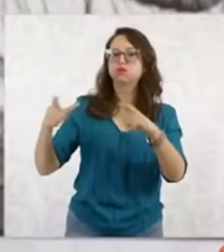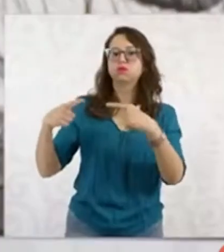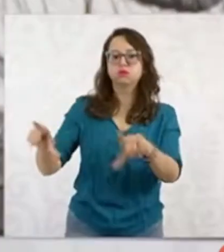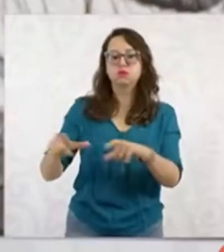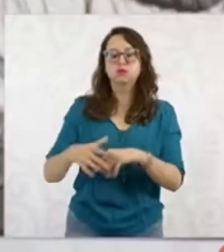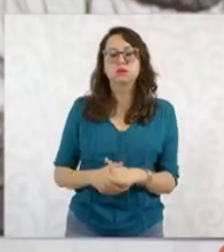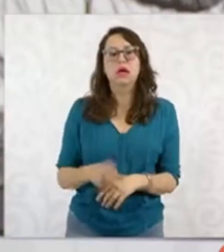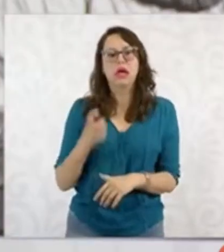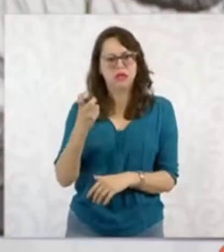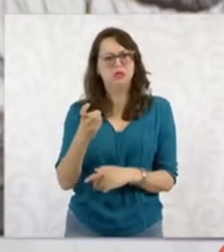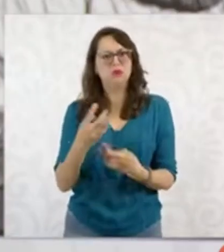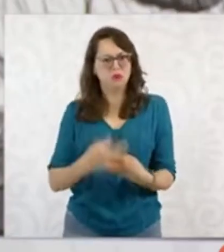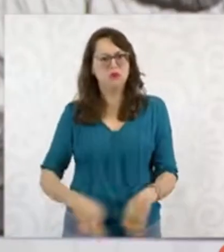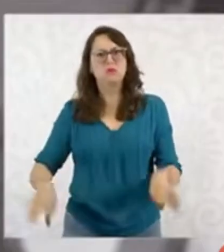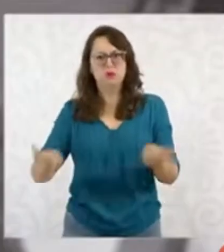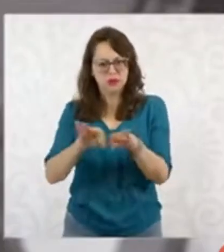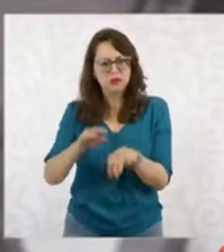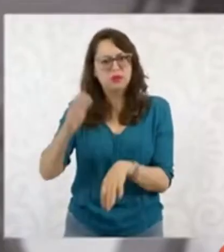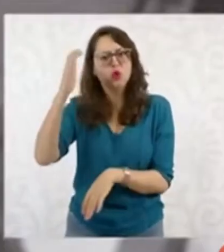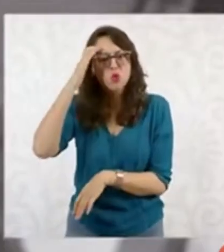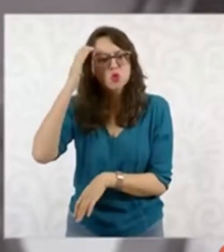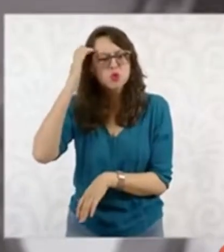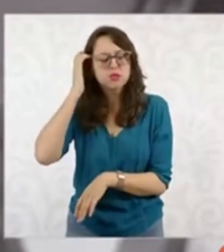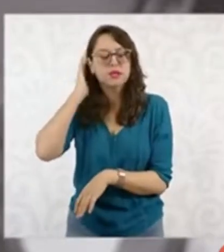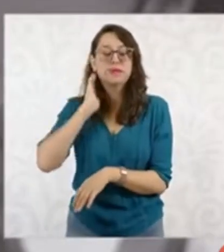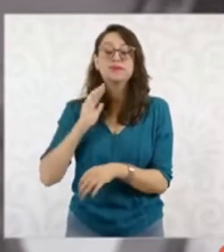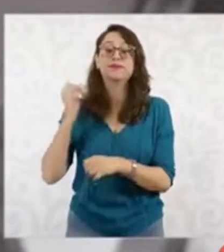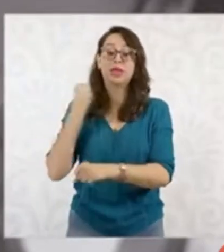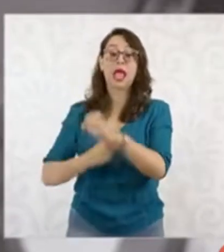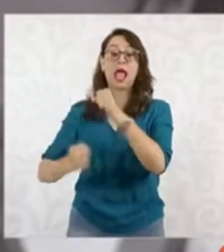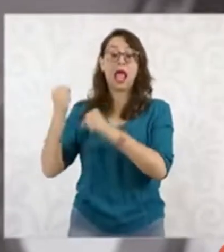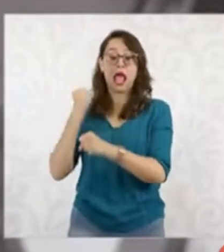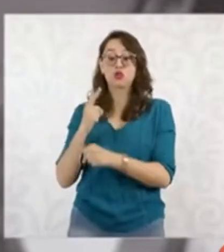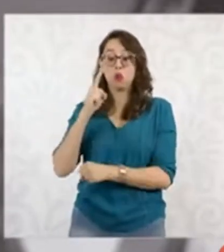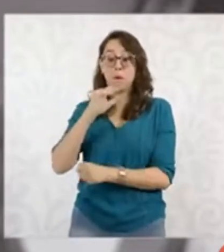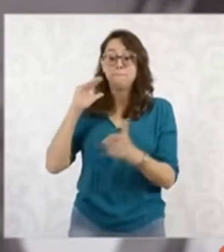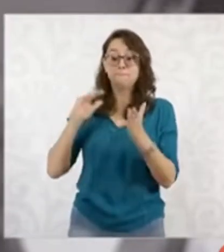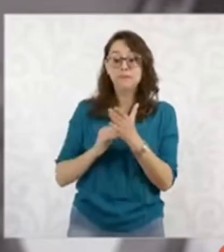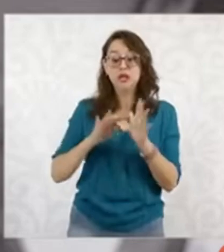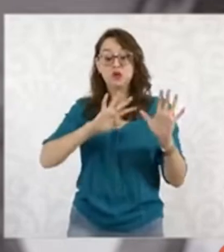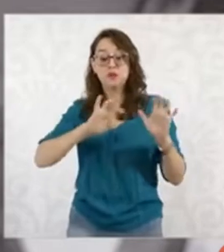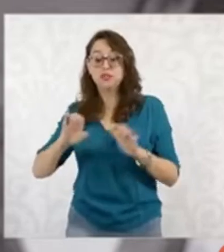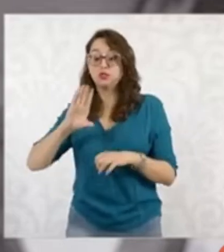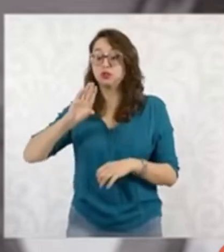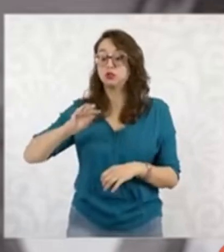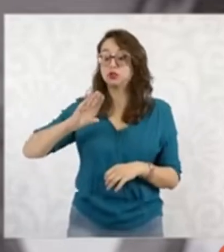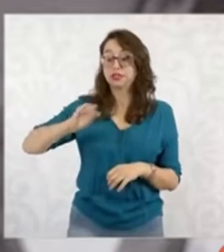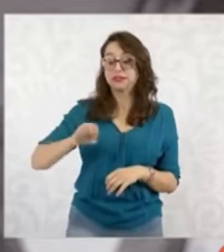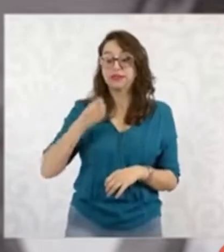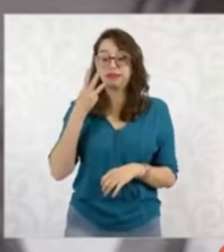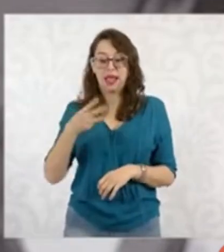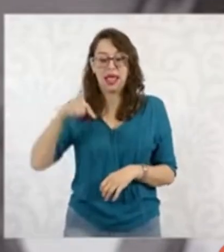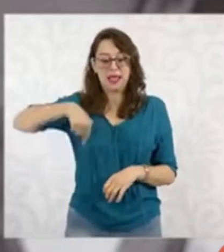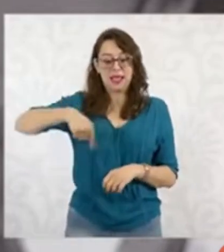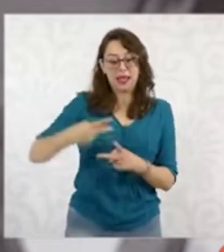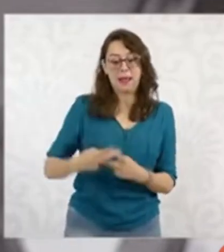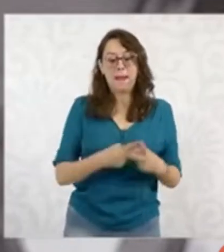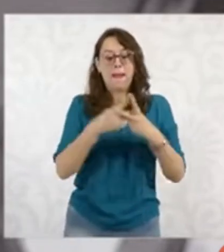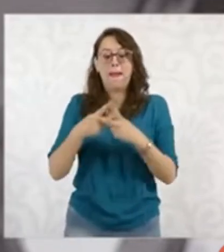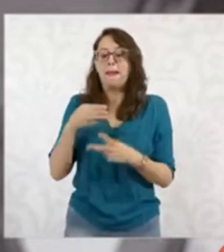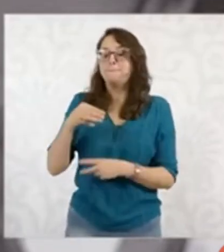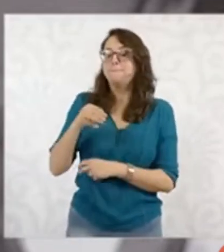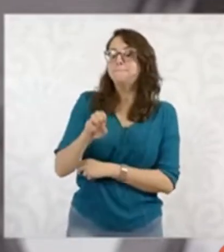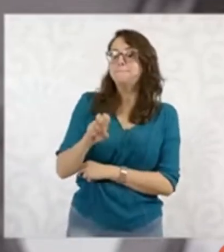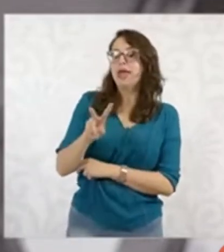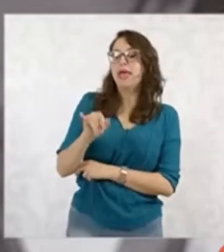que se conozca. En 1993, Salinas de Gortari vende Imevisión. Imevisión era una